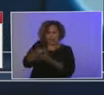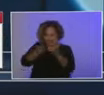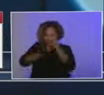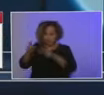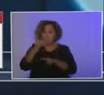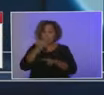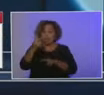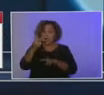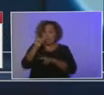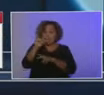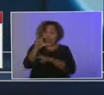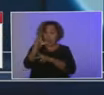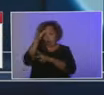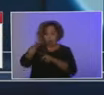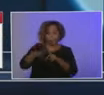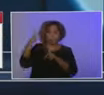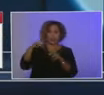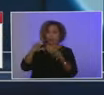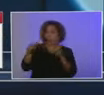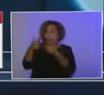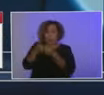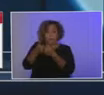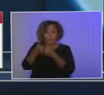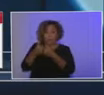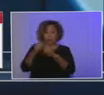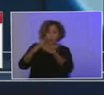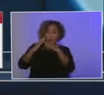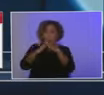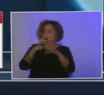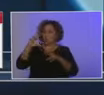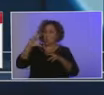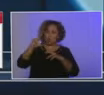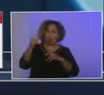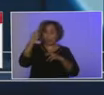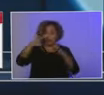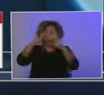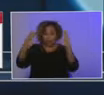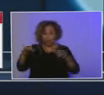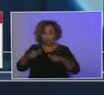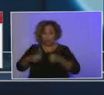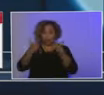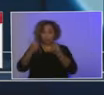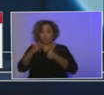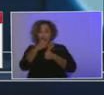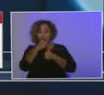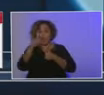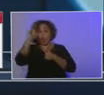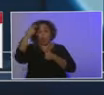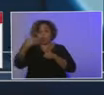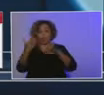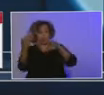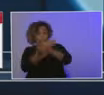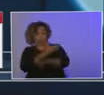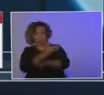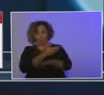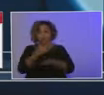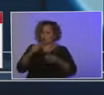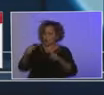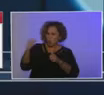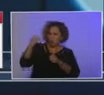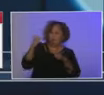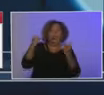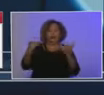Gil Enseñat, que se opuso a que le pusieran más restricciones para la vivienda. La gobernadora lo vota porque él se opuso a que le pusieran